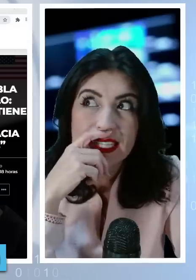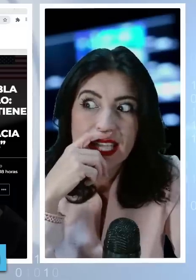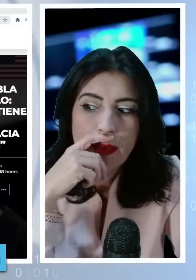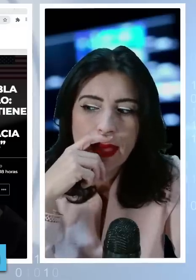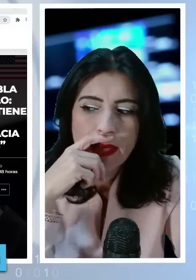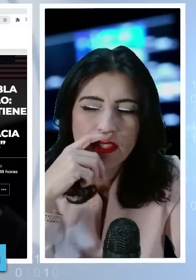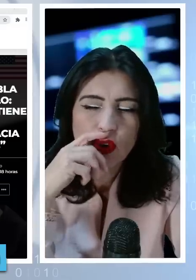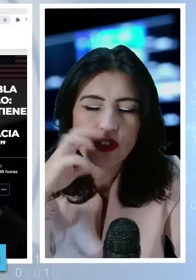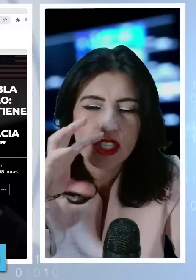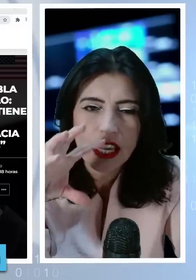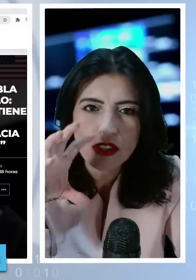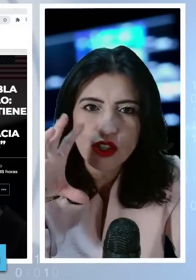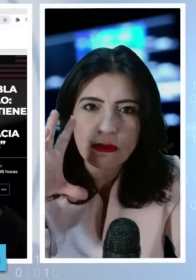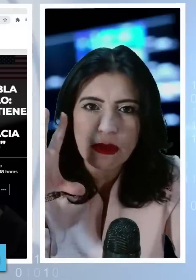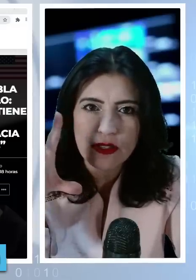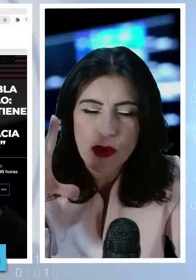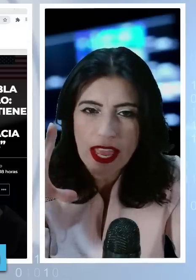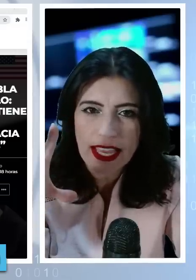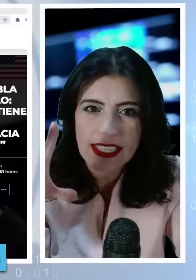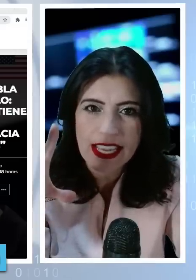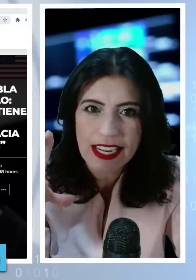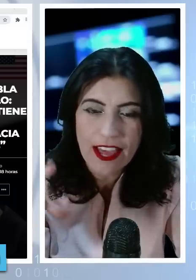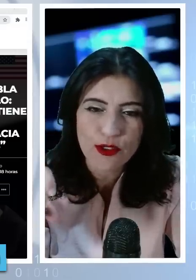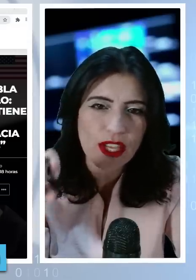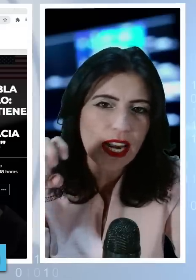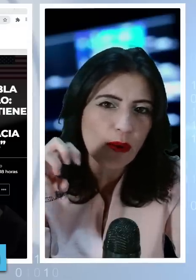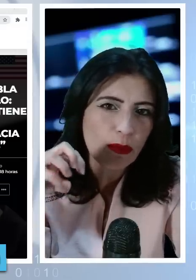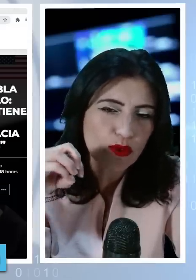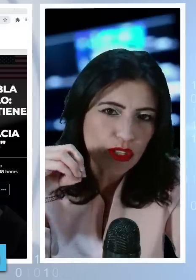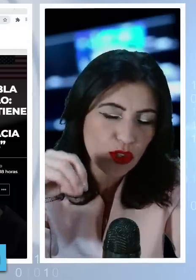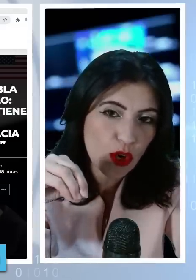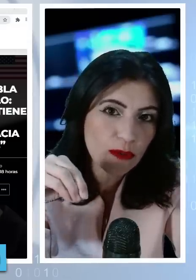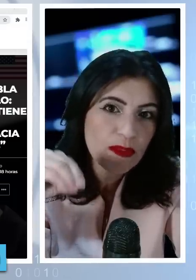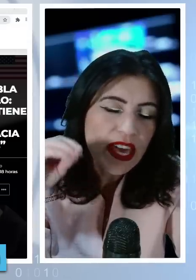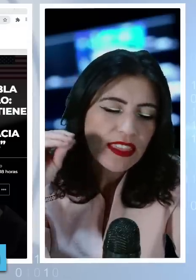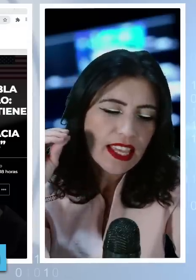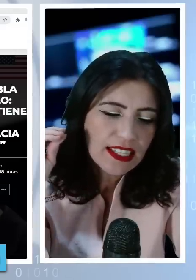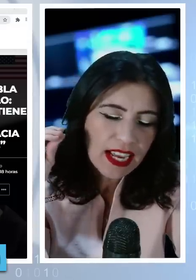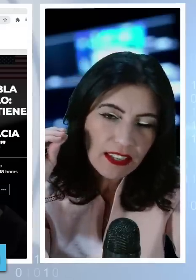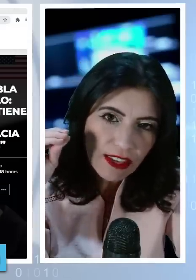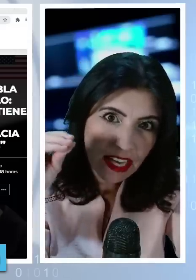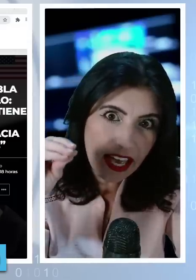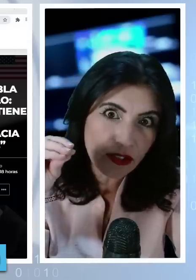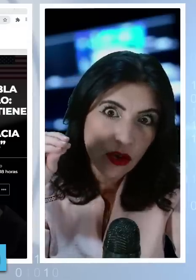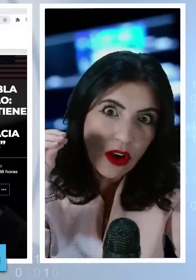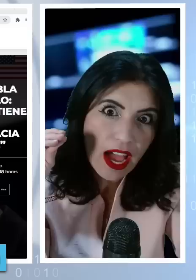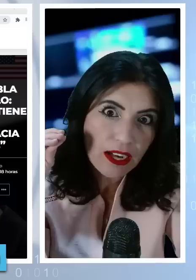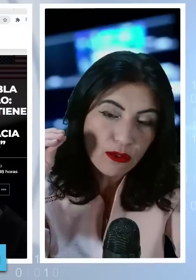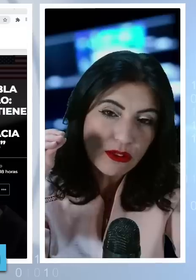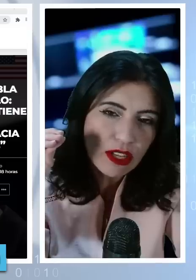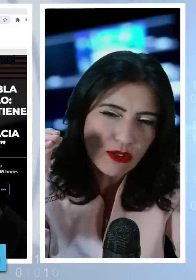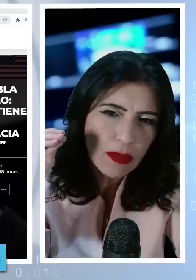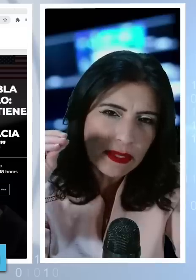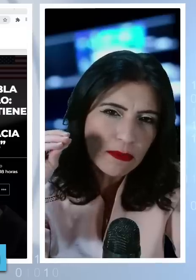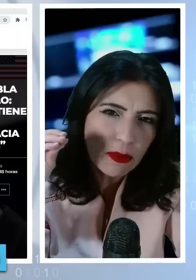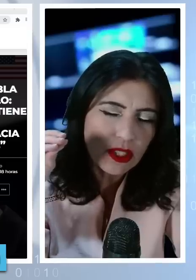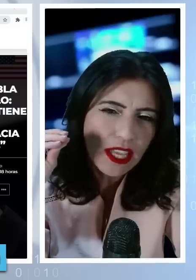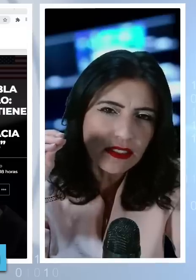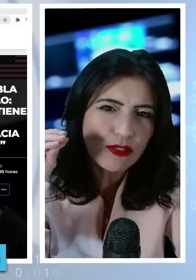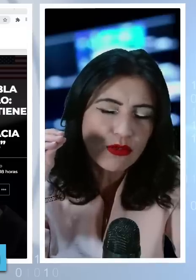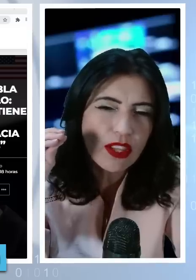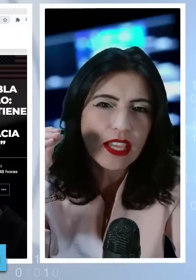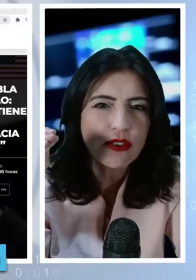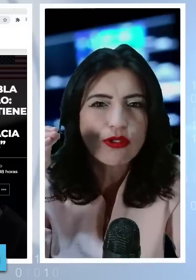estaba con ciertos personajes aliados a la oposición descalificando a algunos de los temas